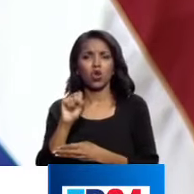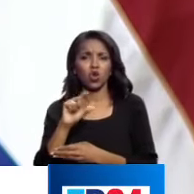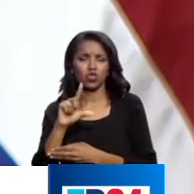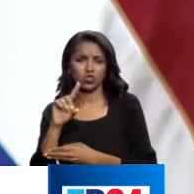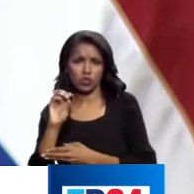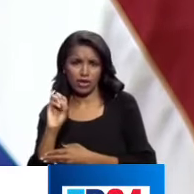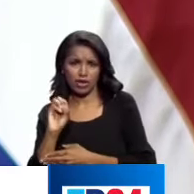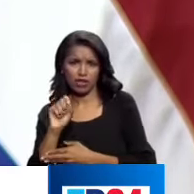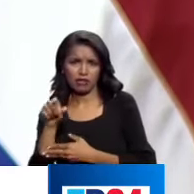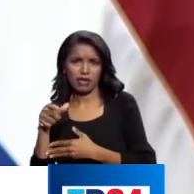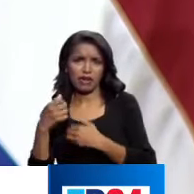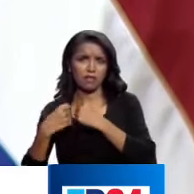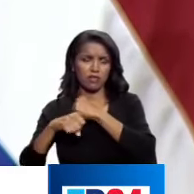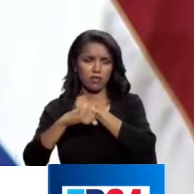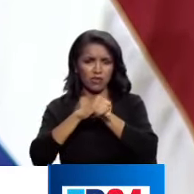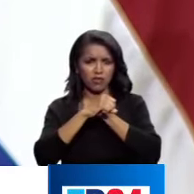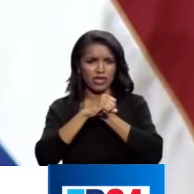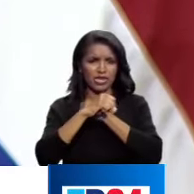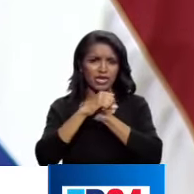para promover